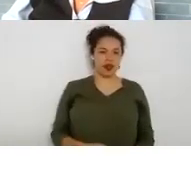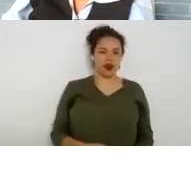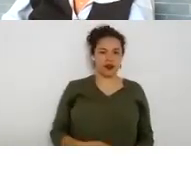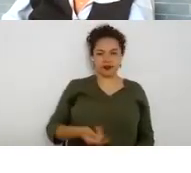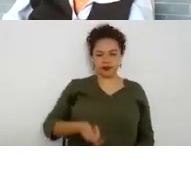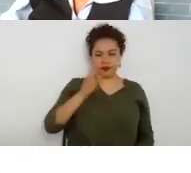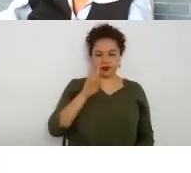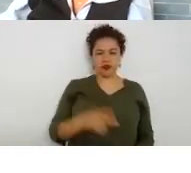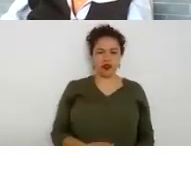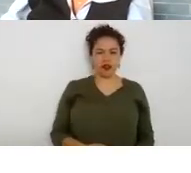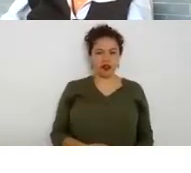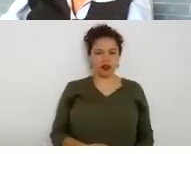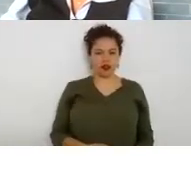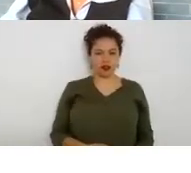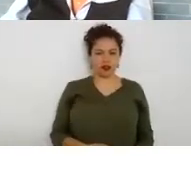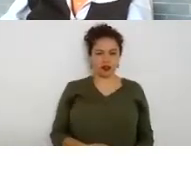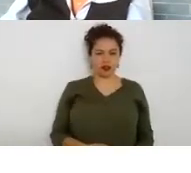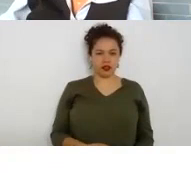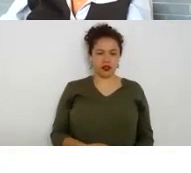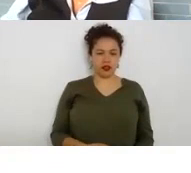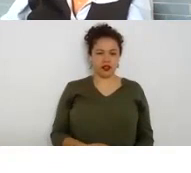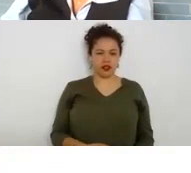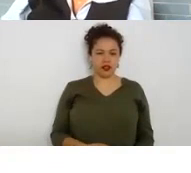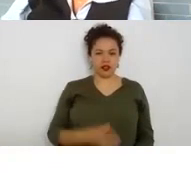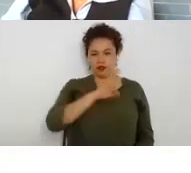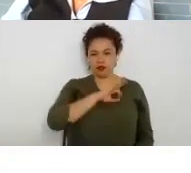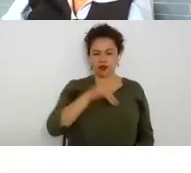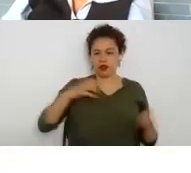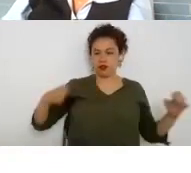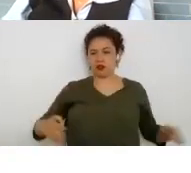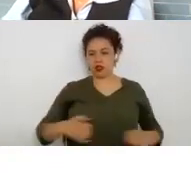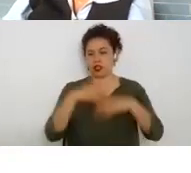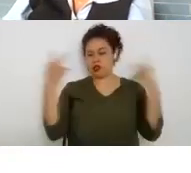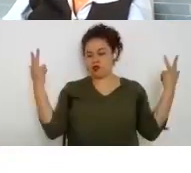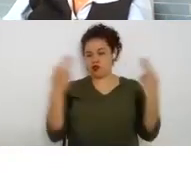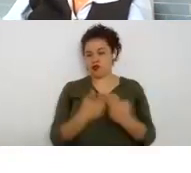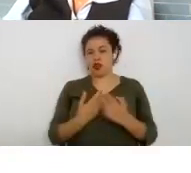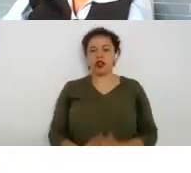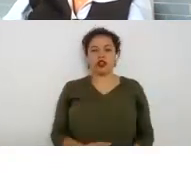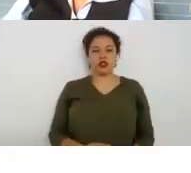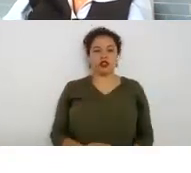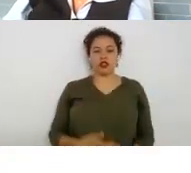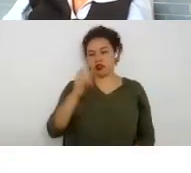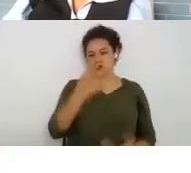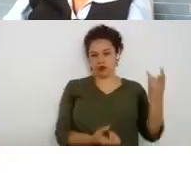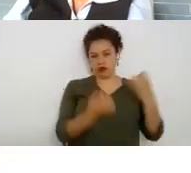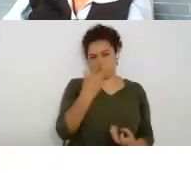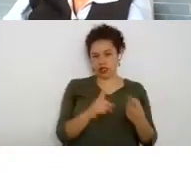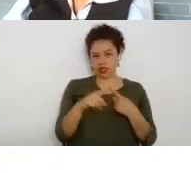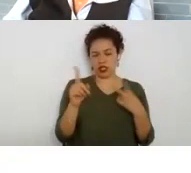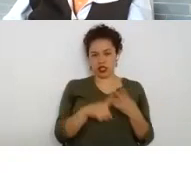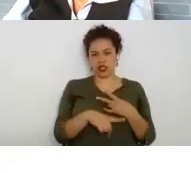En esta parte nos podemos ocupar en casos de emergencias muy extremos, como podría ser un incendio y